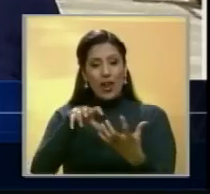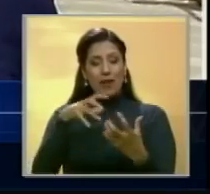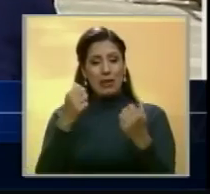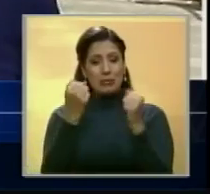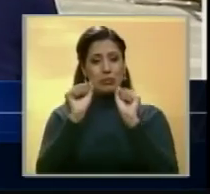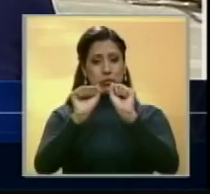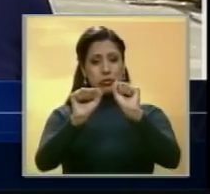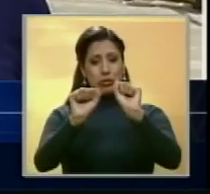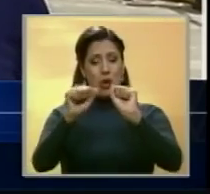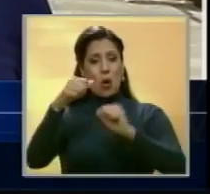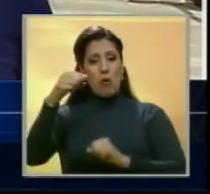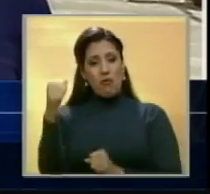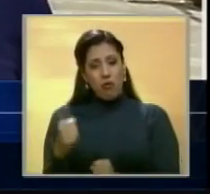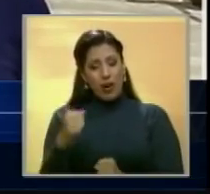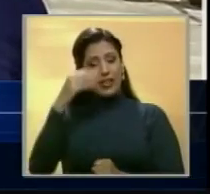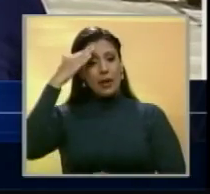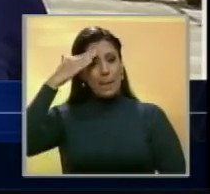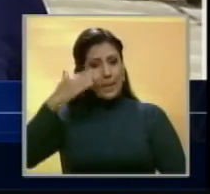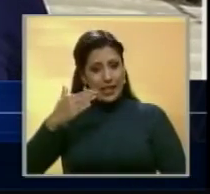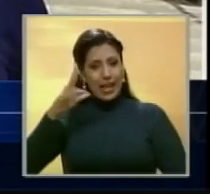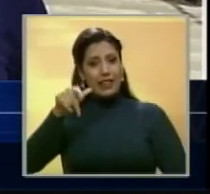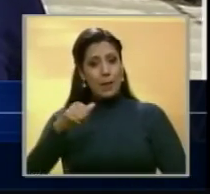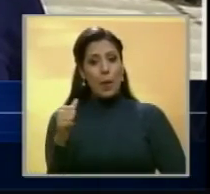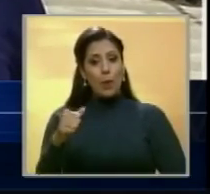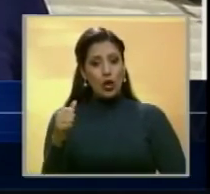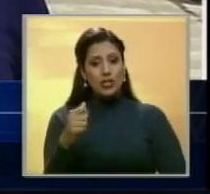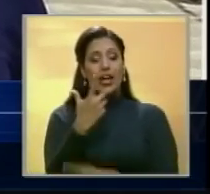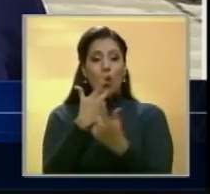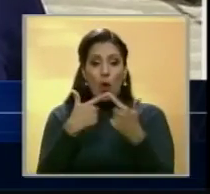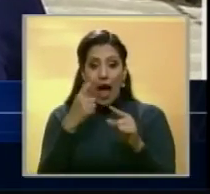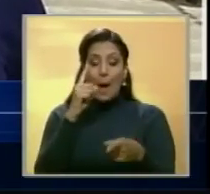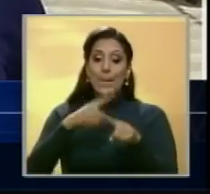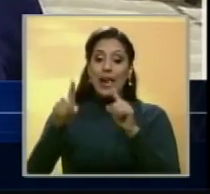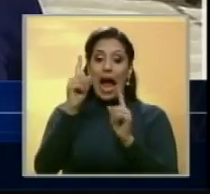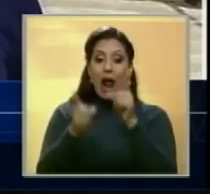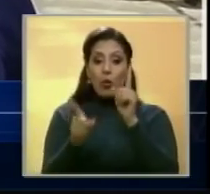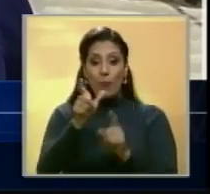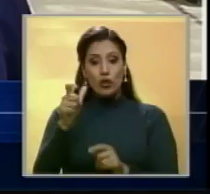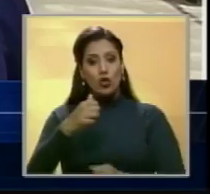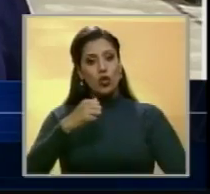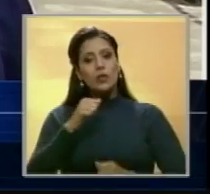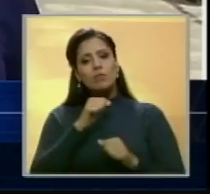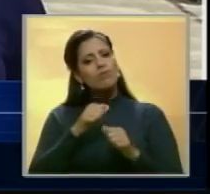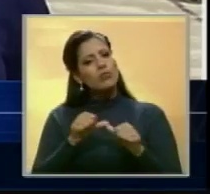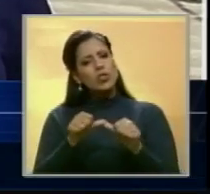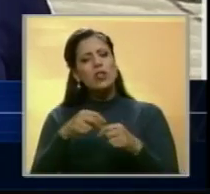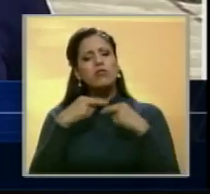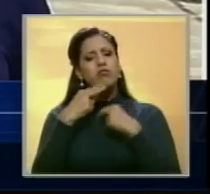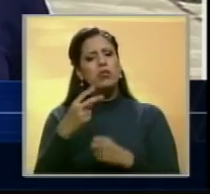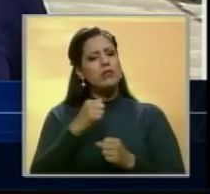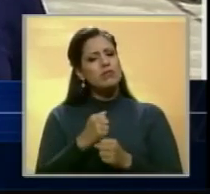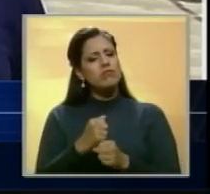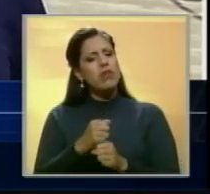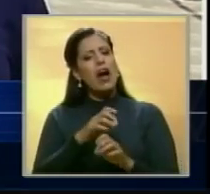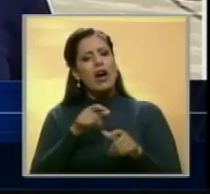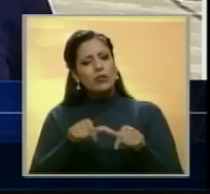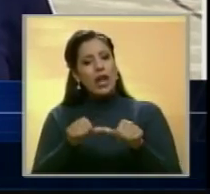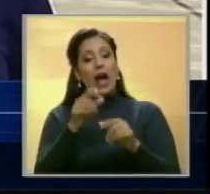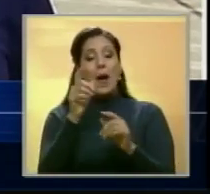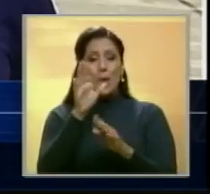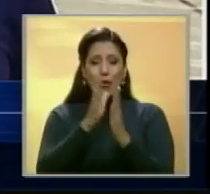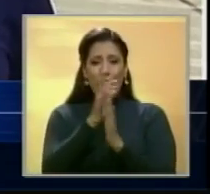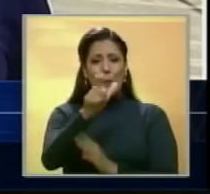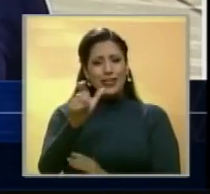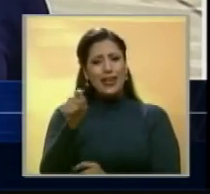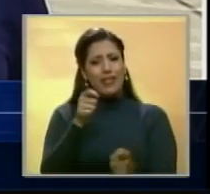cerco policial y militar, mientras que algunas personas de la concentración continúan desplegadas por la avenida Libertadora. El llamado es a que las